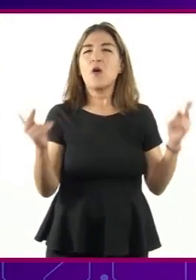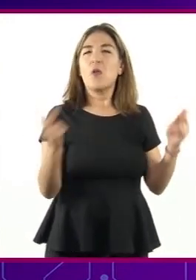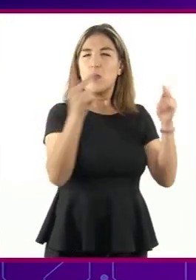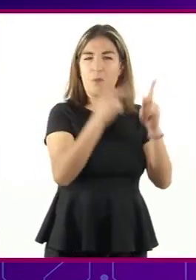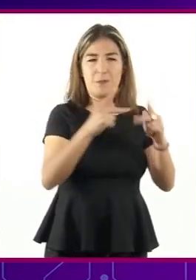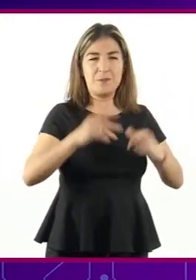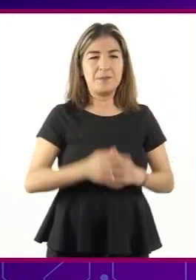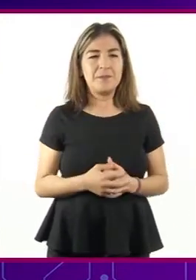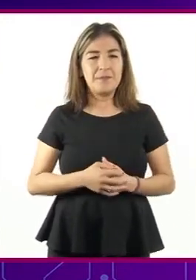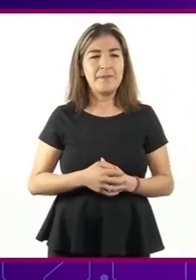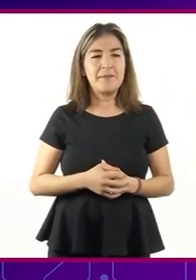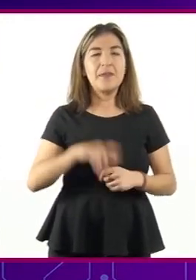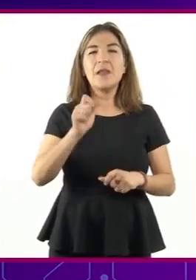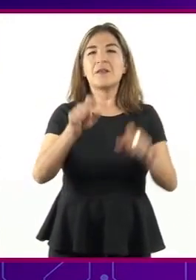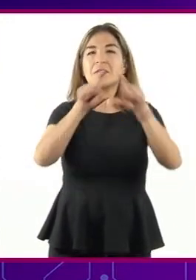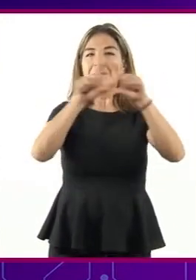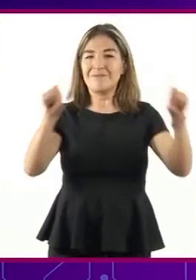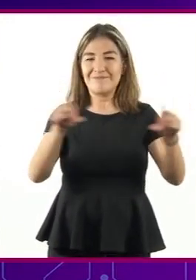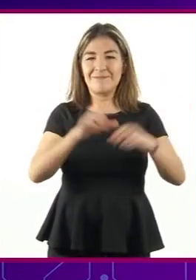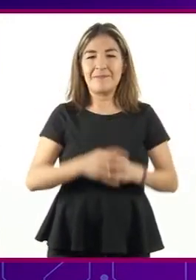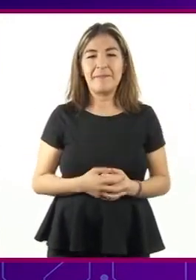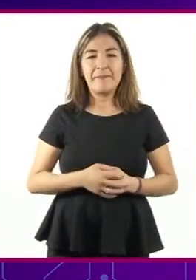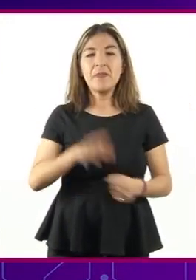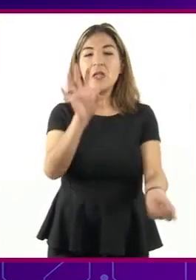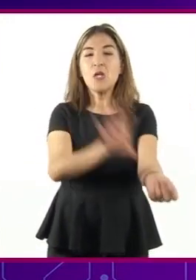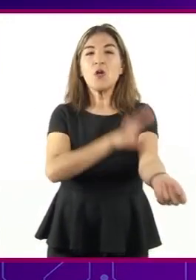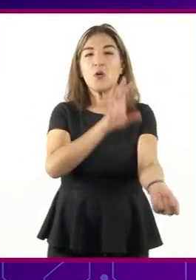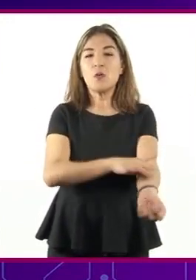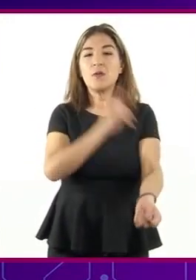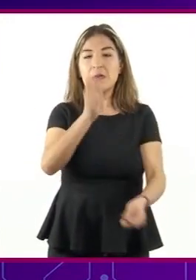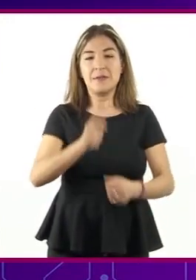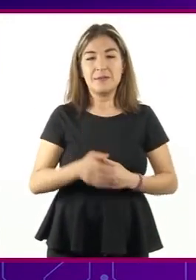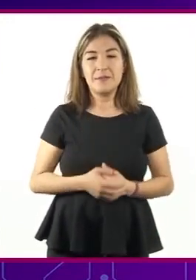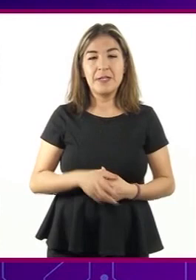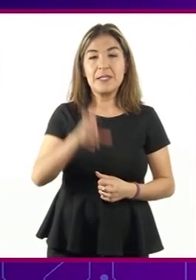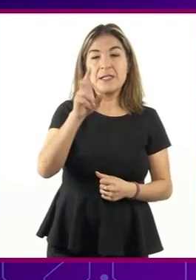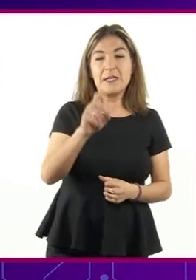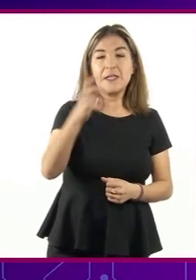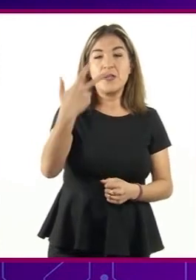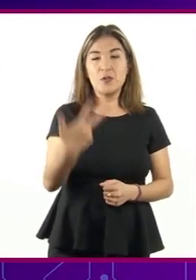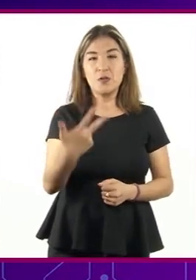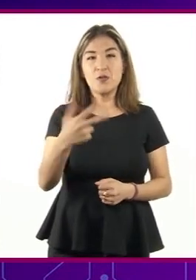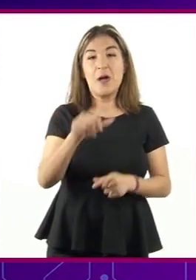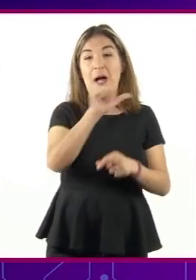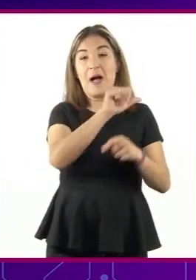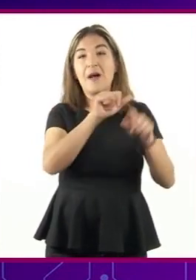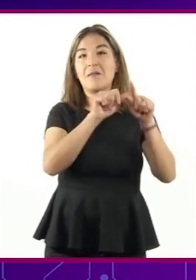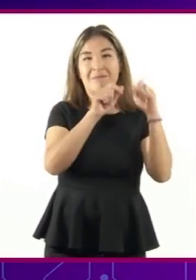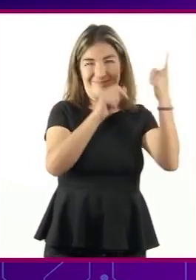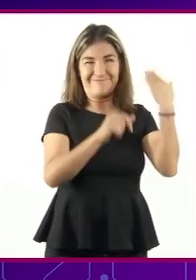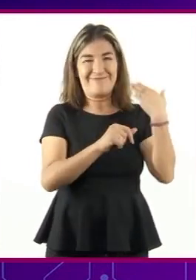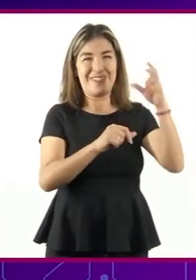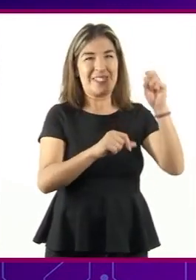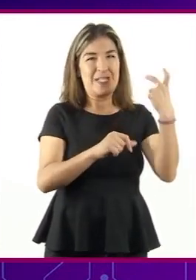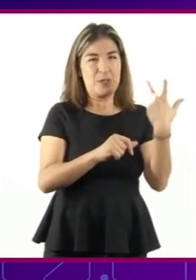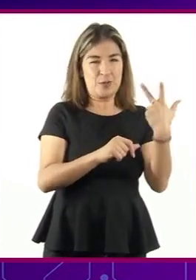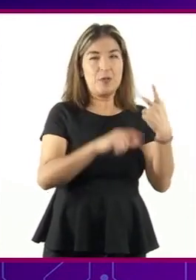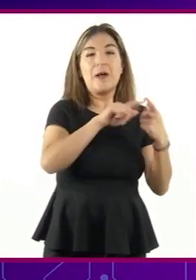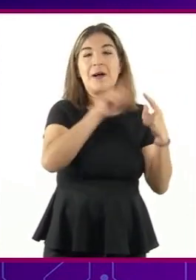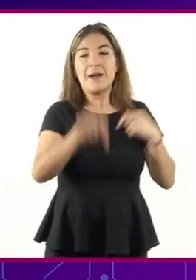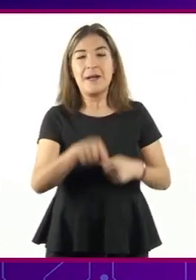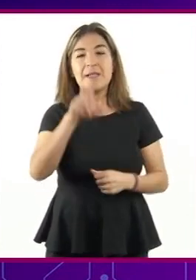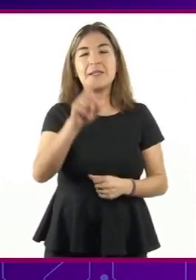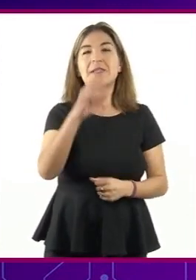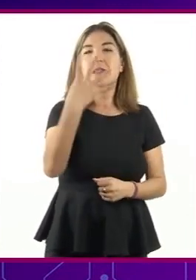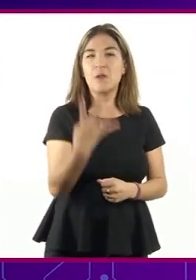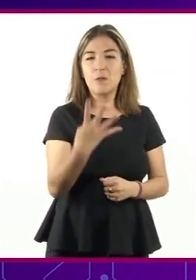ambas etiquetas, vemos que en la segunda la energía máxima pasó de 38 a 34 kWh por año y que el